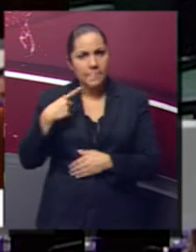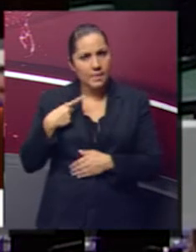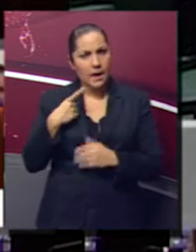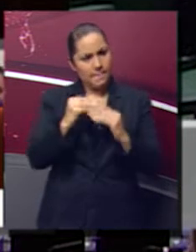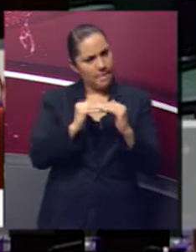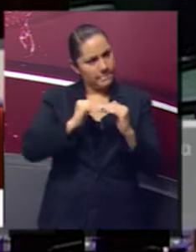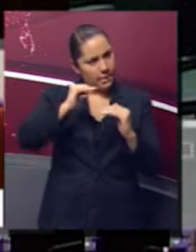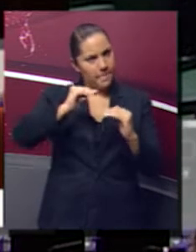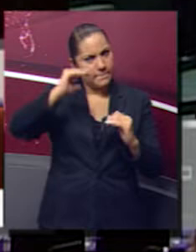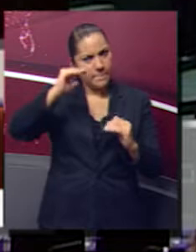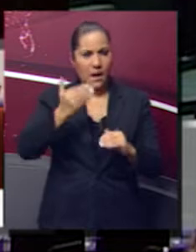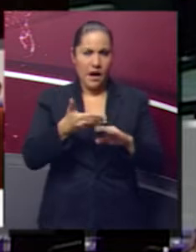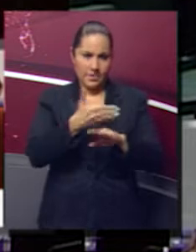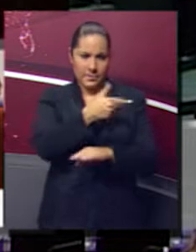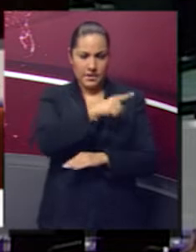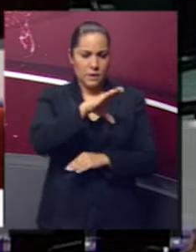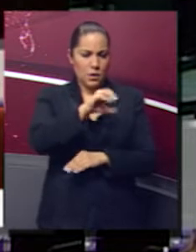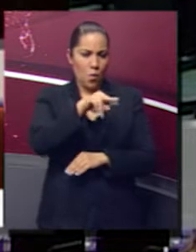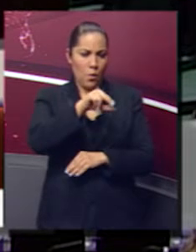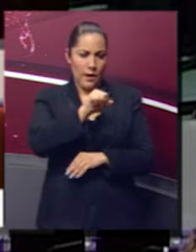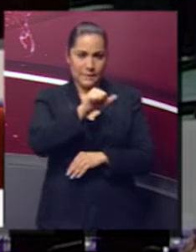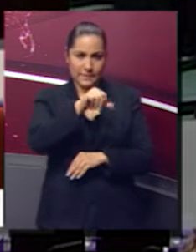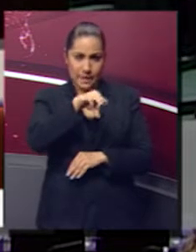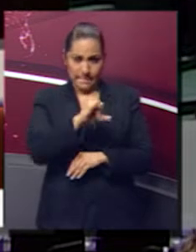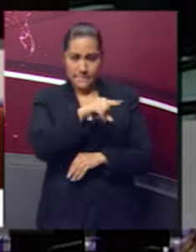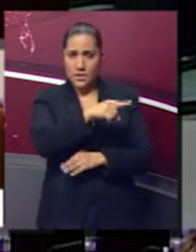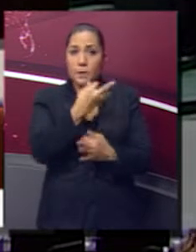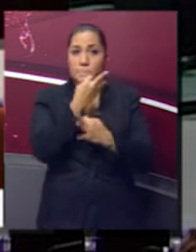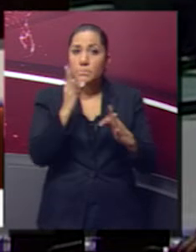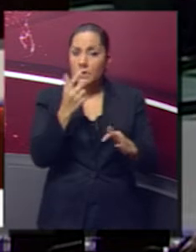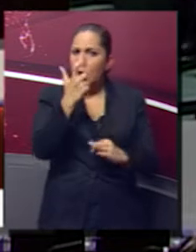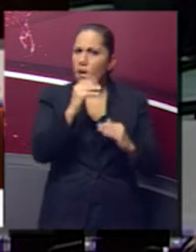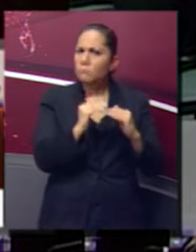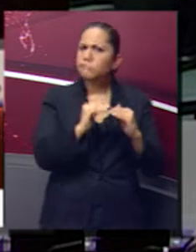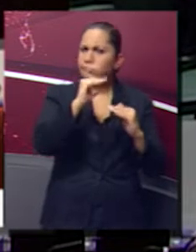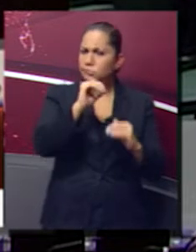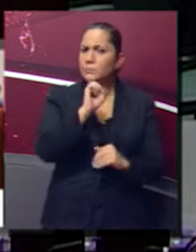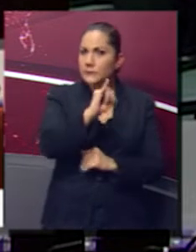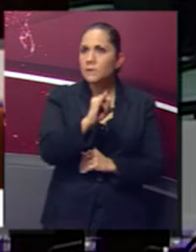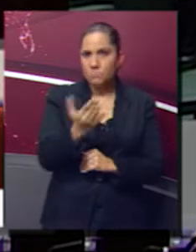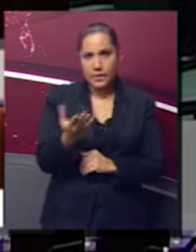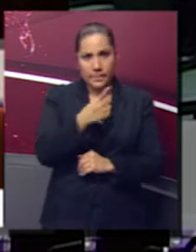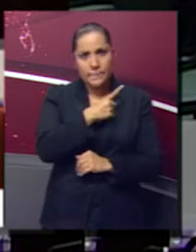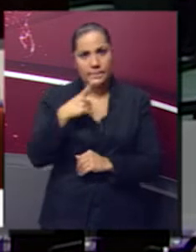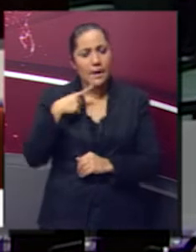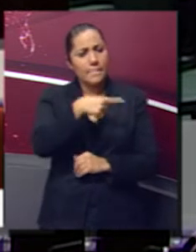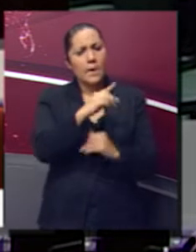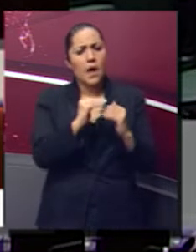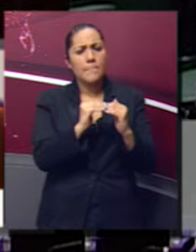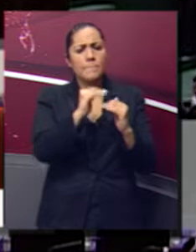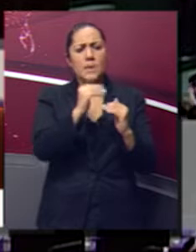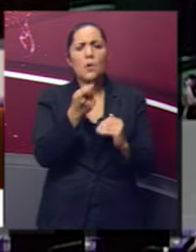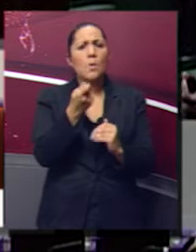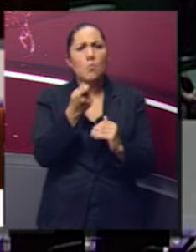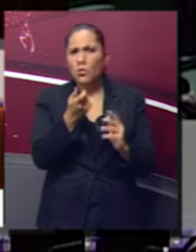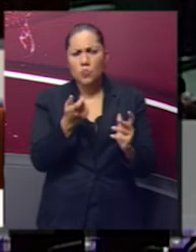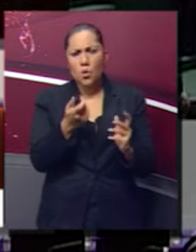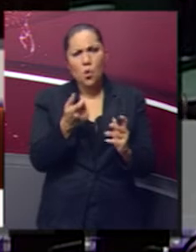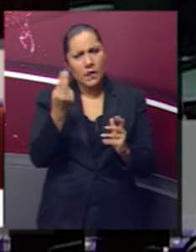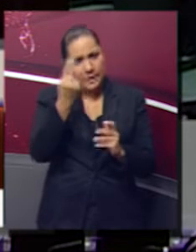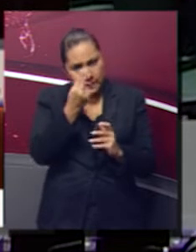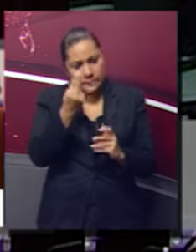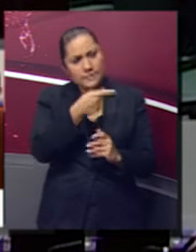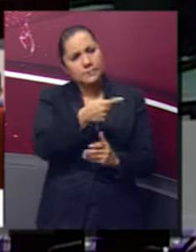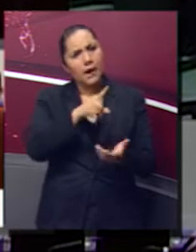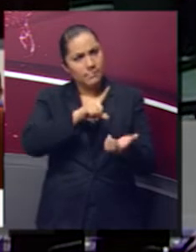anunciado por la CONASAMI y que en su lugar se decrete un incremento salarial